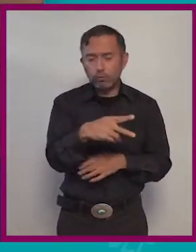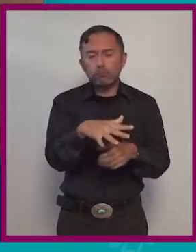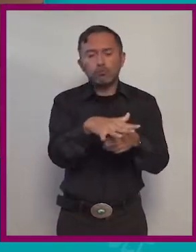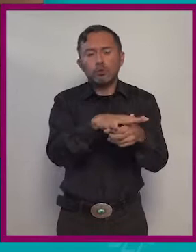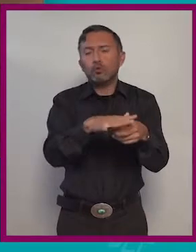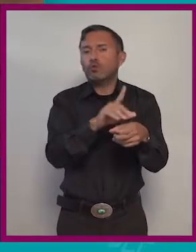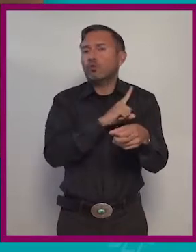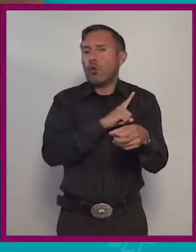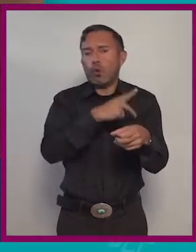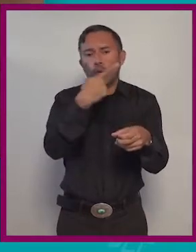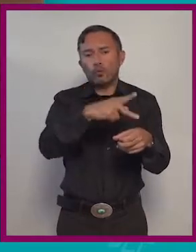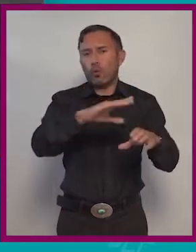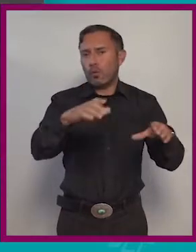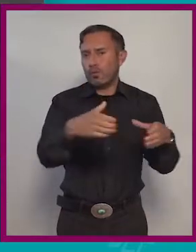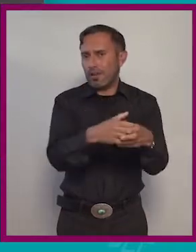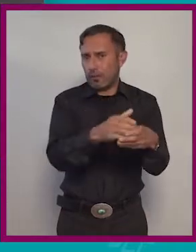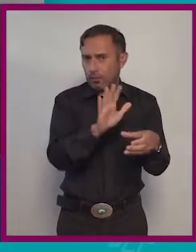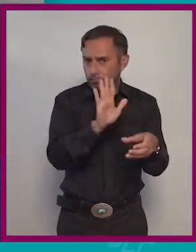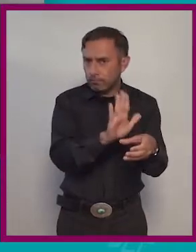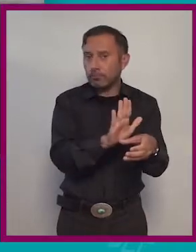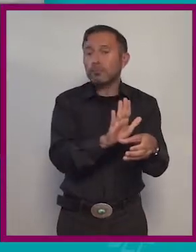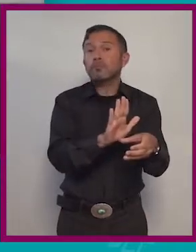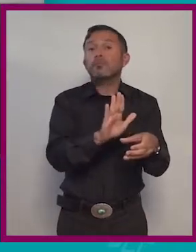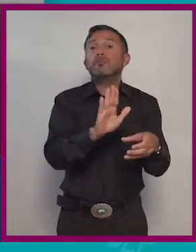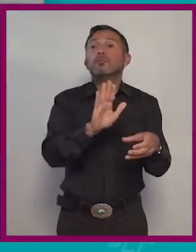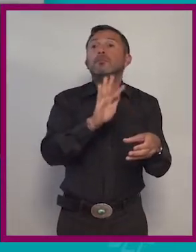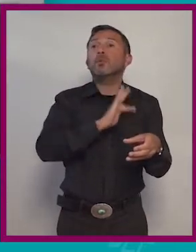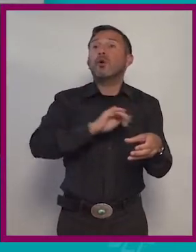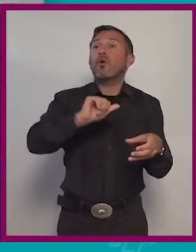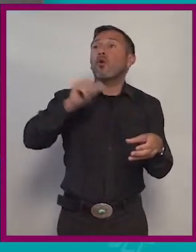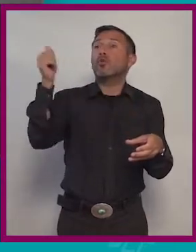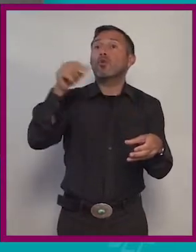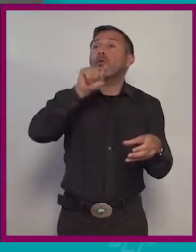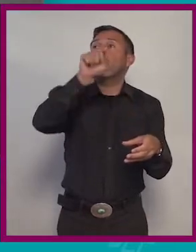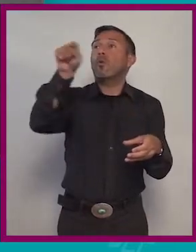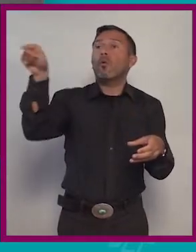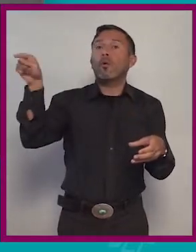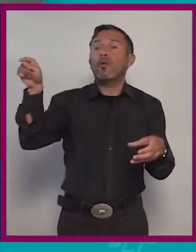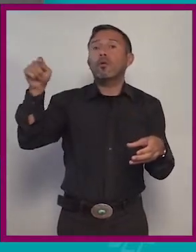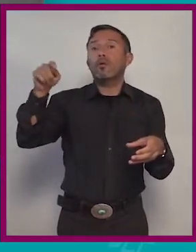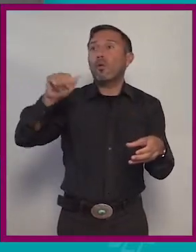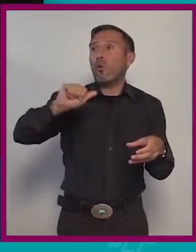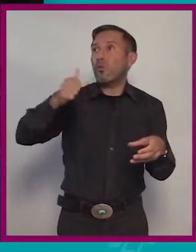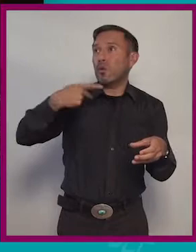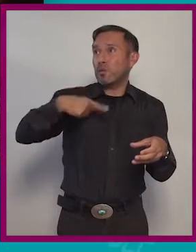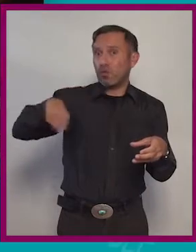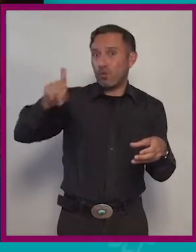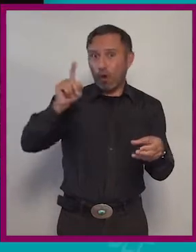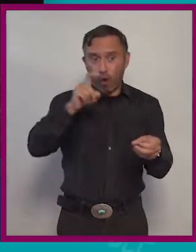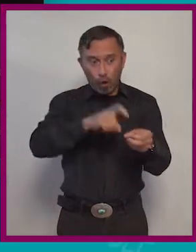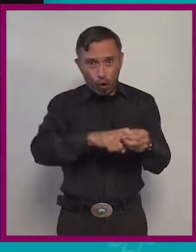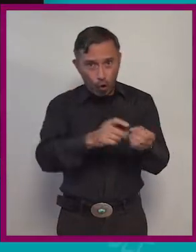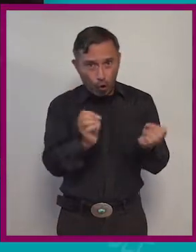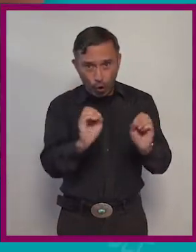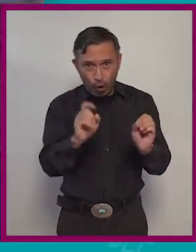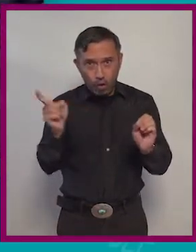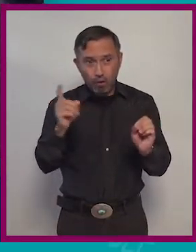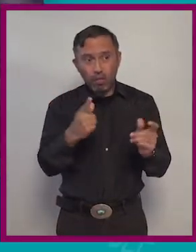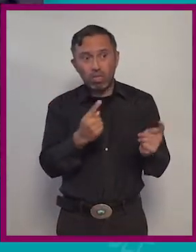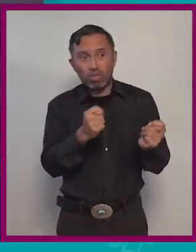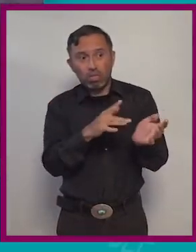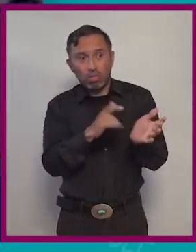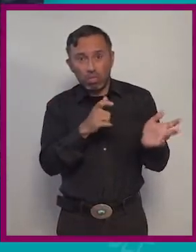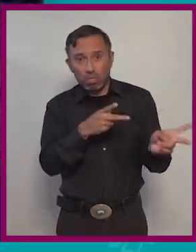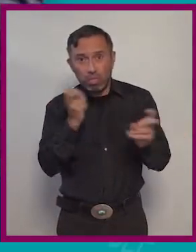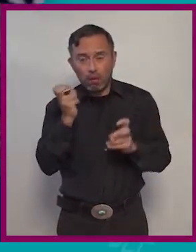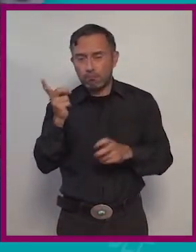comunidades, quedan excluidos de su posibilidad de apropiación todos los terceros que no formen parte de esas comunidades.